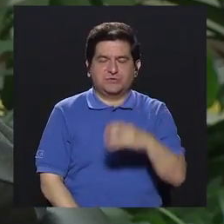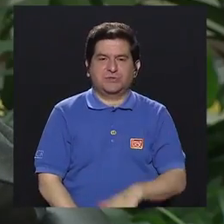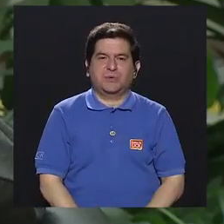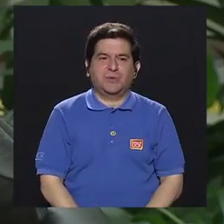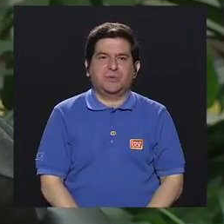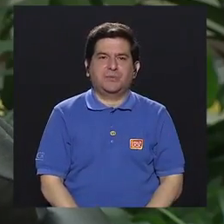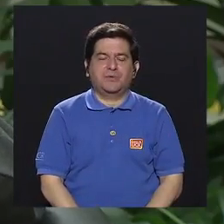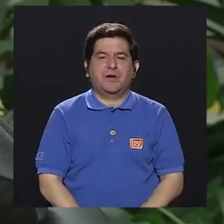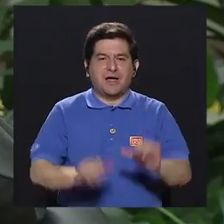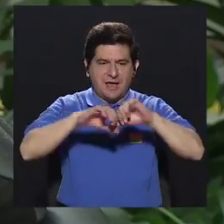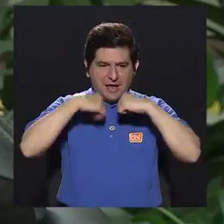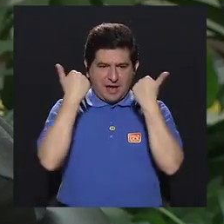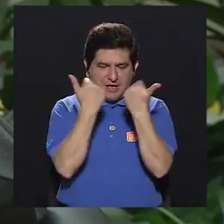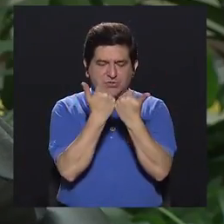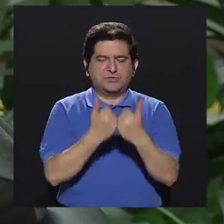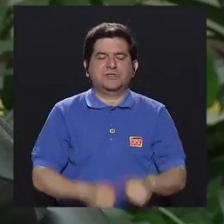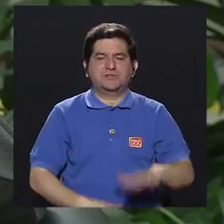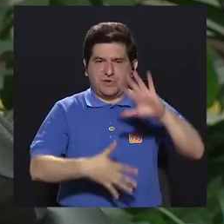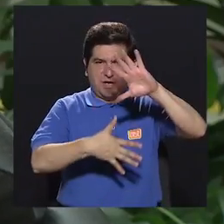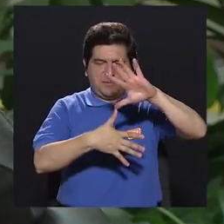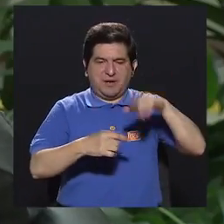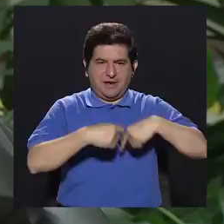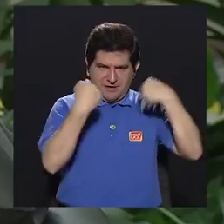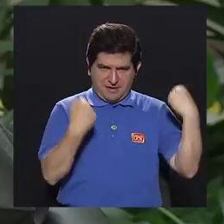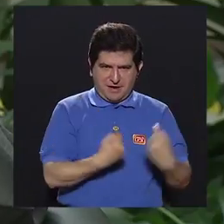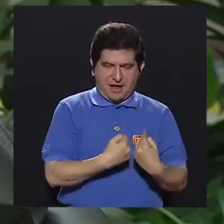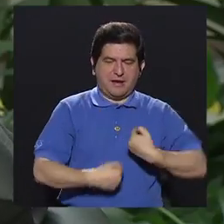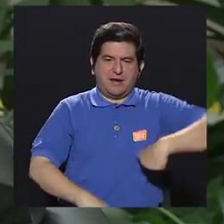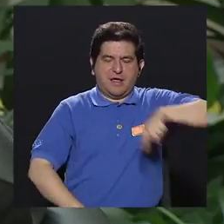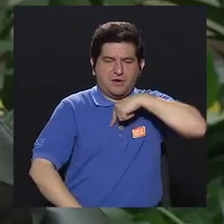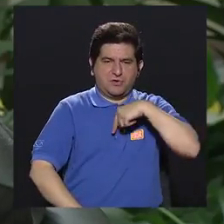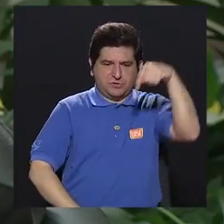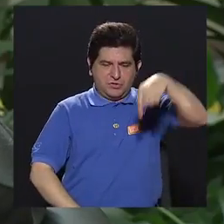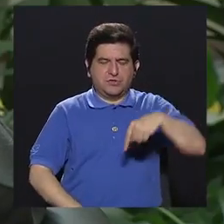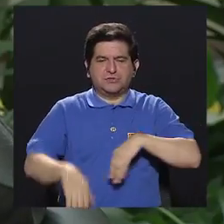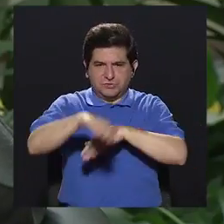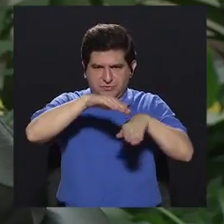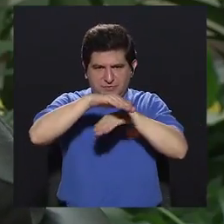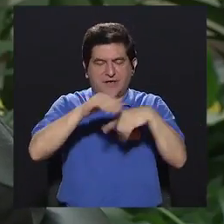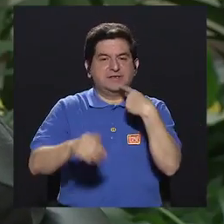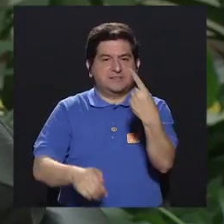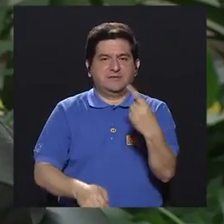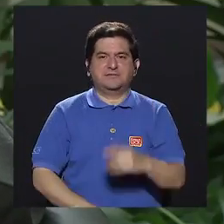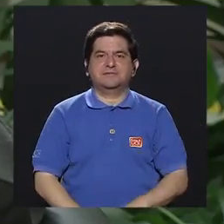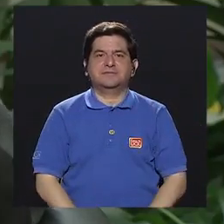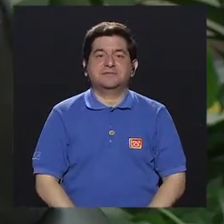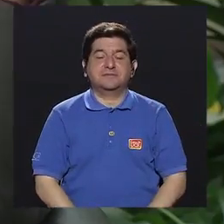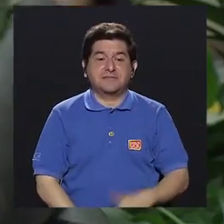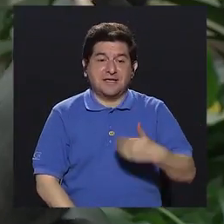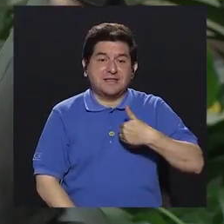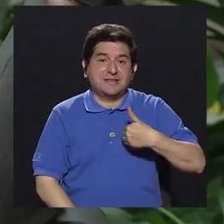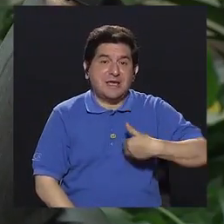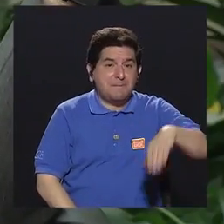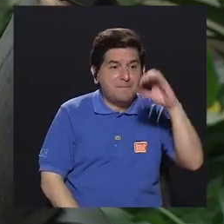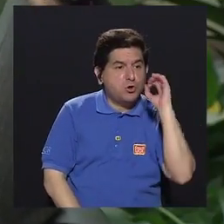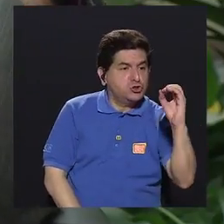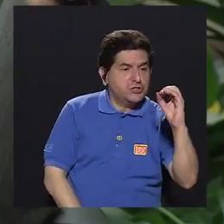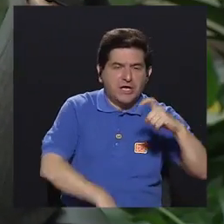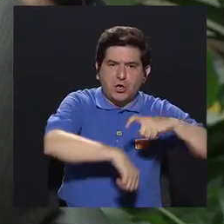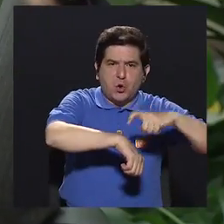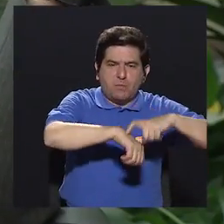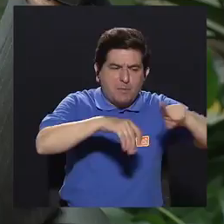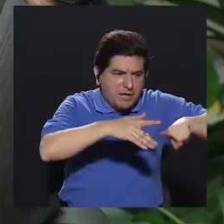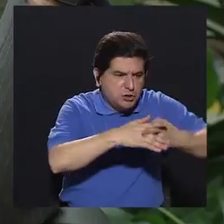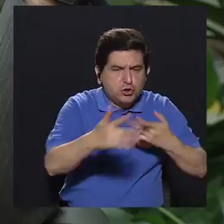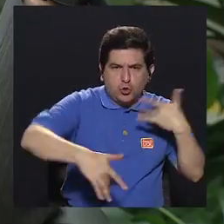recomiendan. Por ejemplo, la Asociación Americana del Corazón, que es con la que nosotros nos basamos acá, nos dicen eso, tenemos tiempo cero, que es el